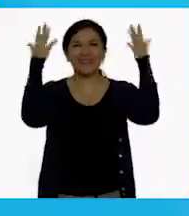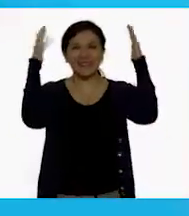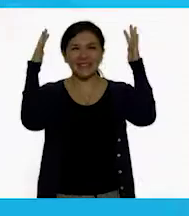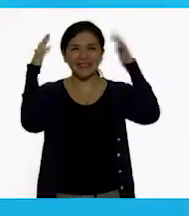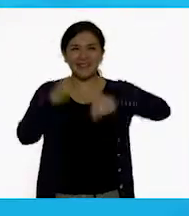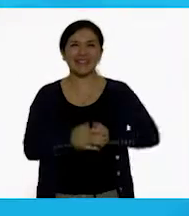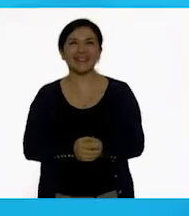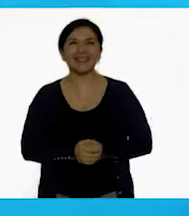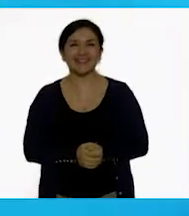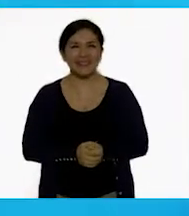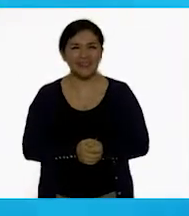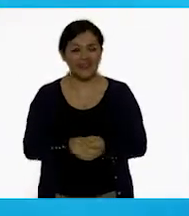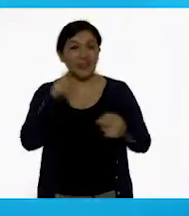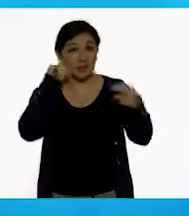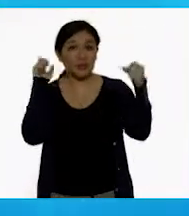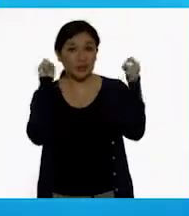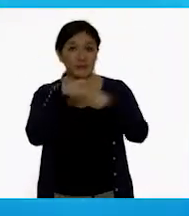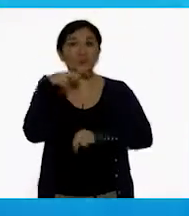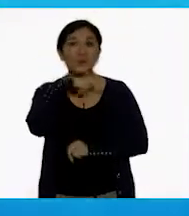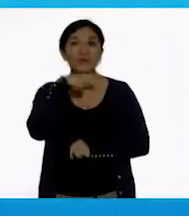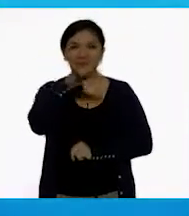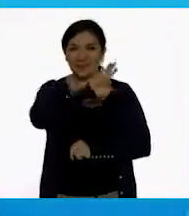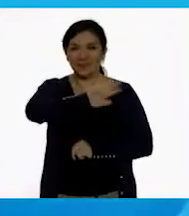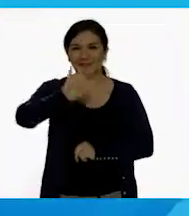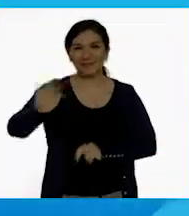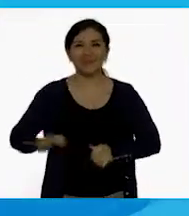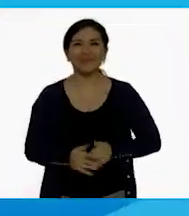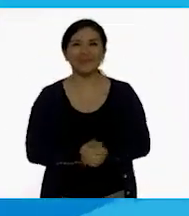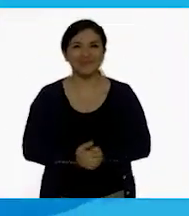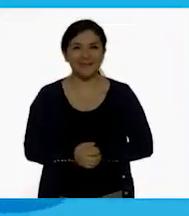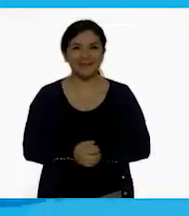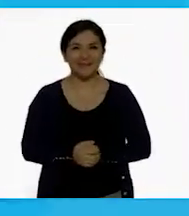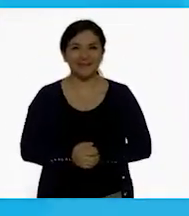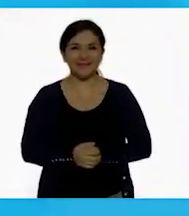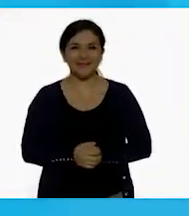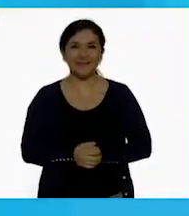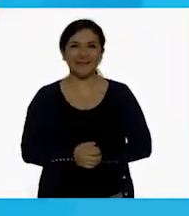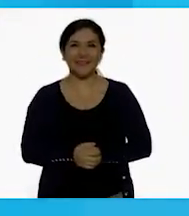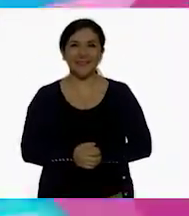¡Muy bien! ¡Nos vemos pronto!